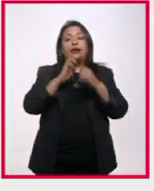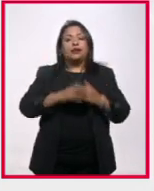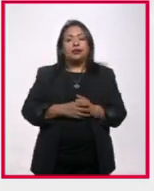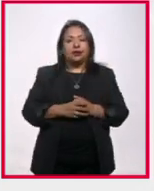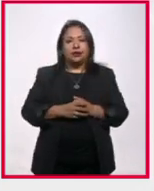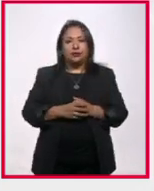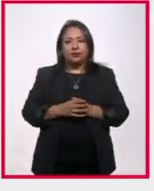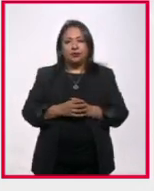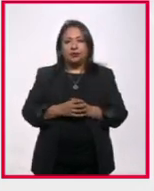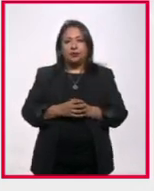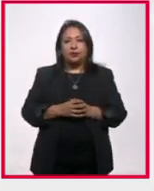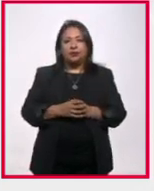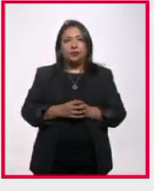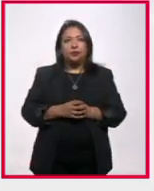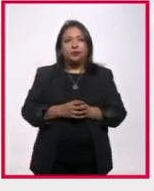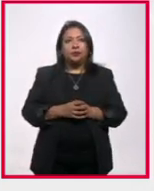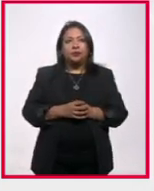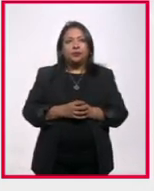gracias.